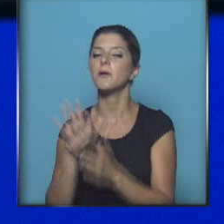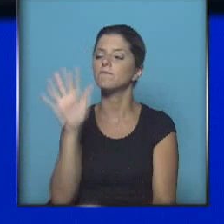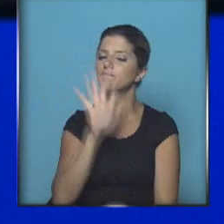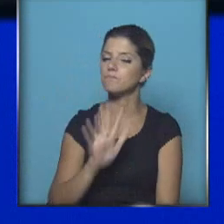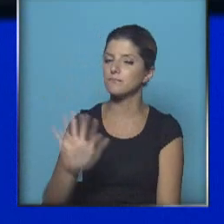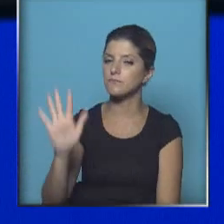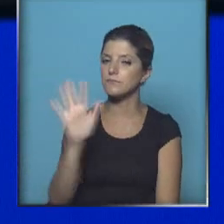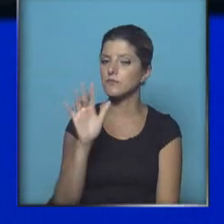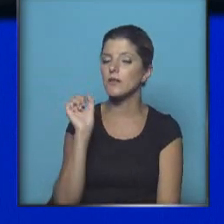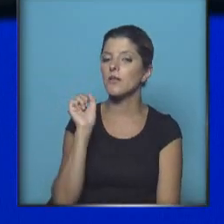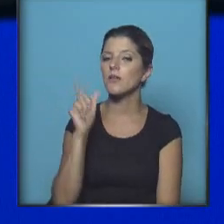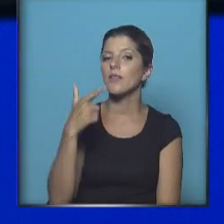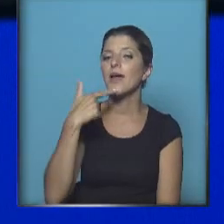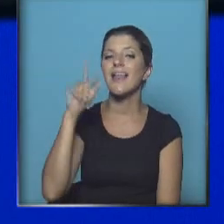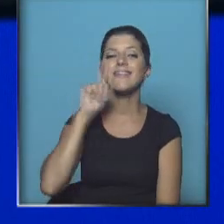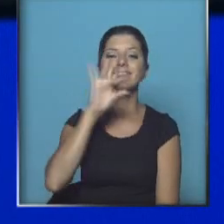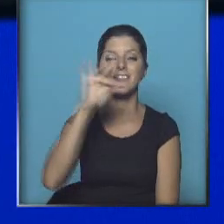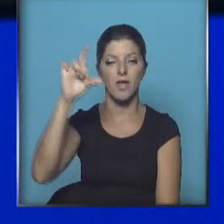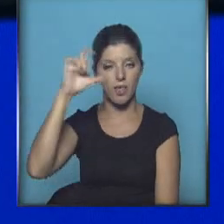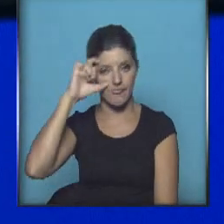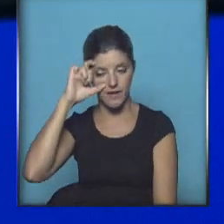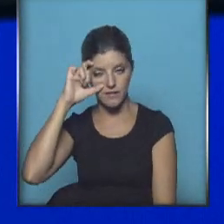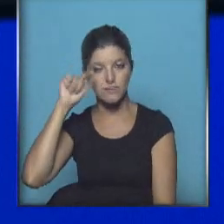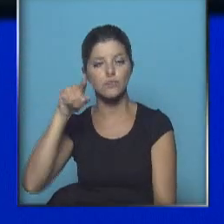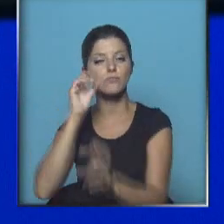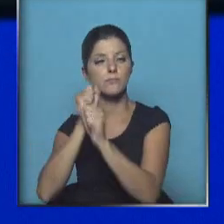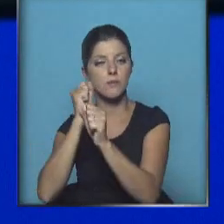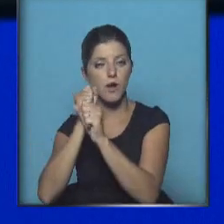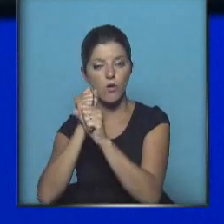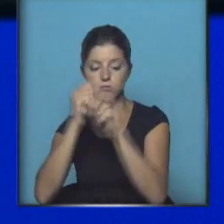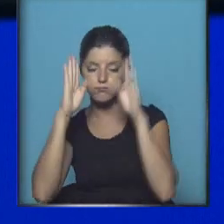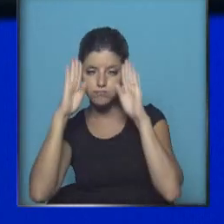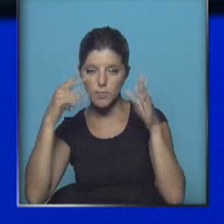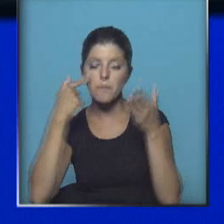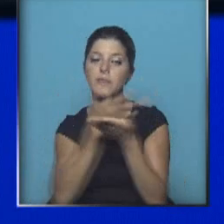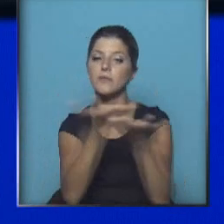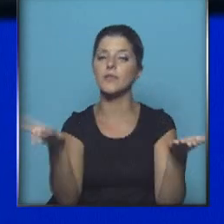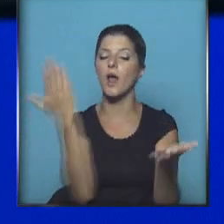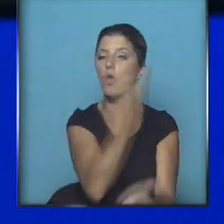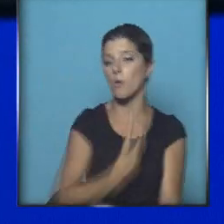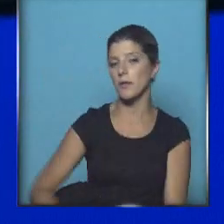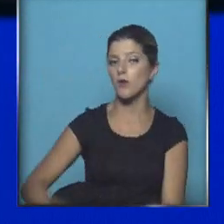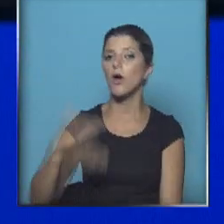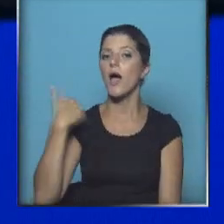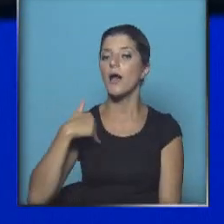inteligencia dirigida a presentar al gobierno argentino